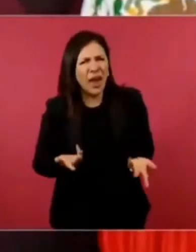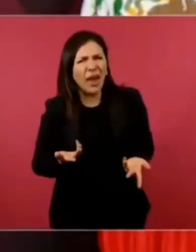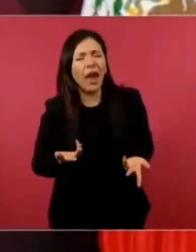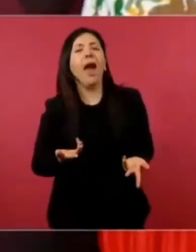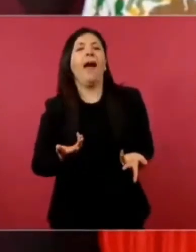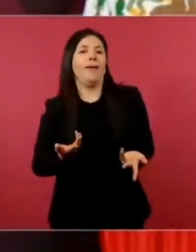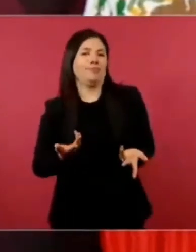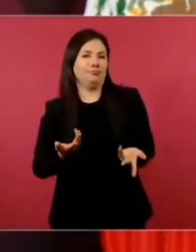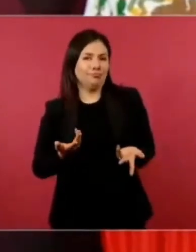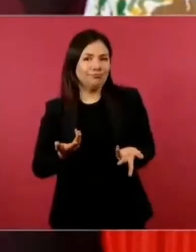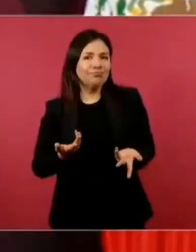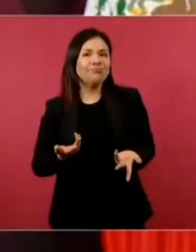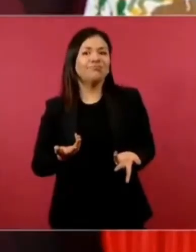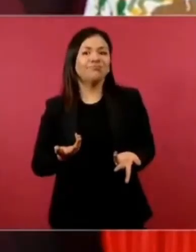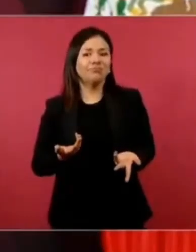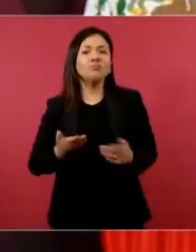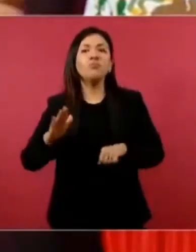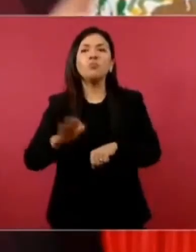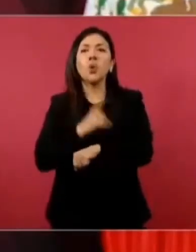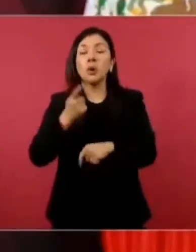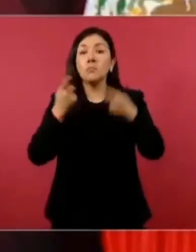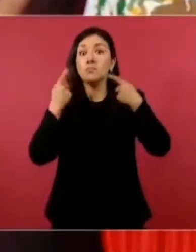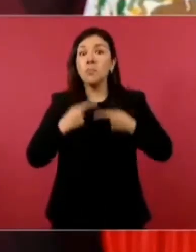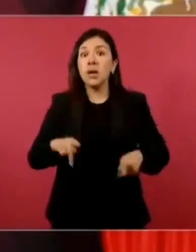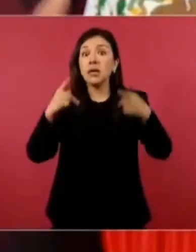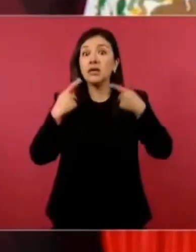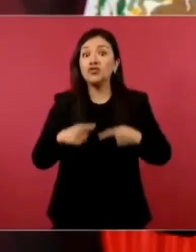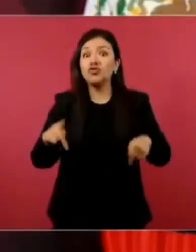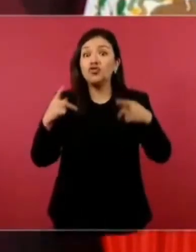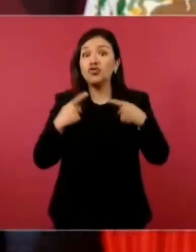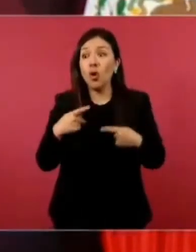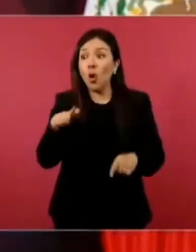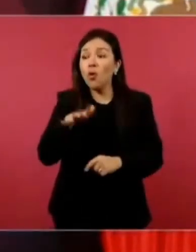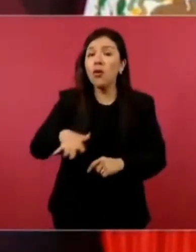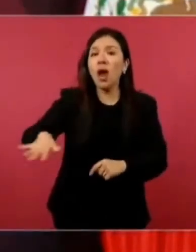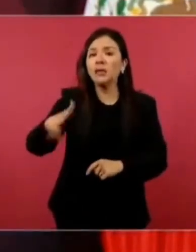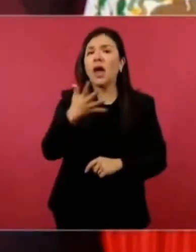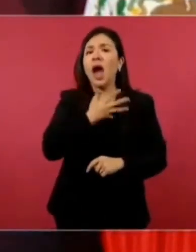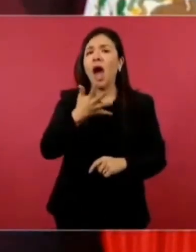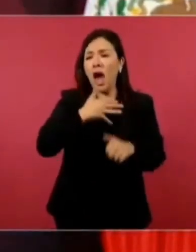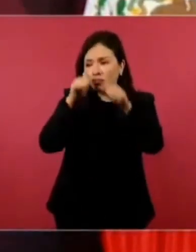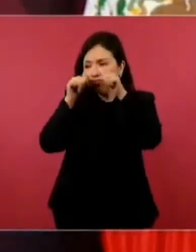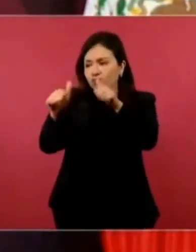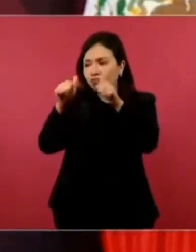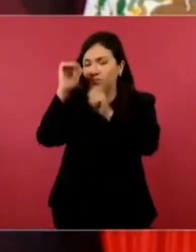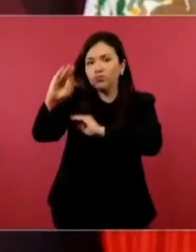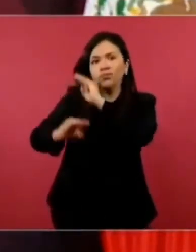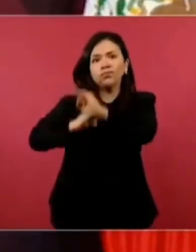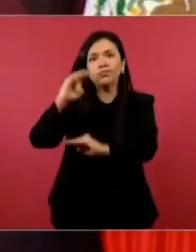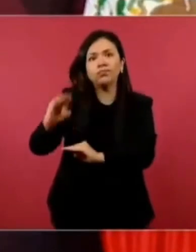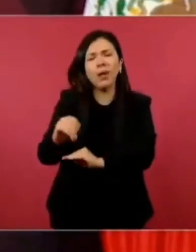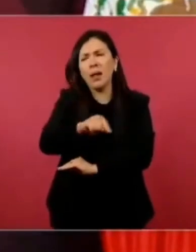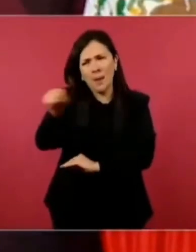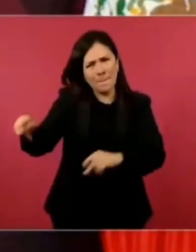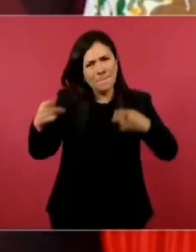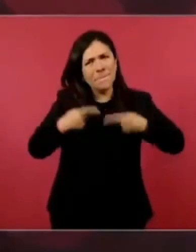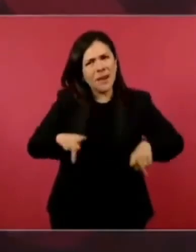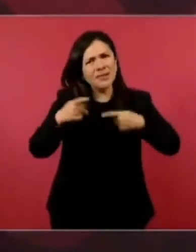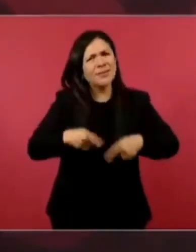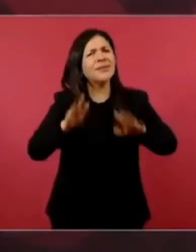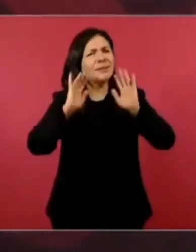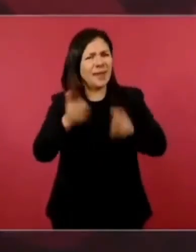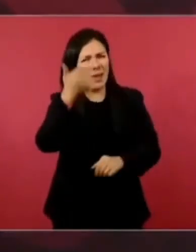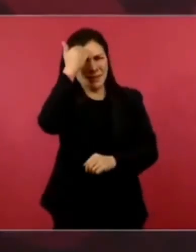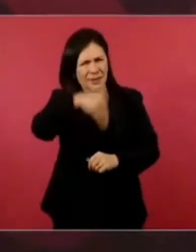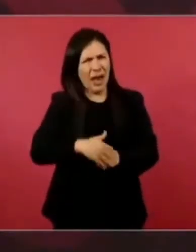Porque la gente fue atendida, la gente sabía